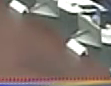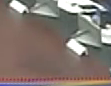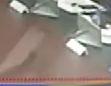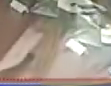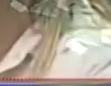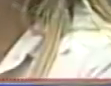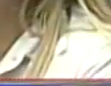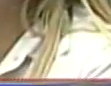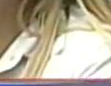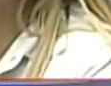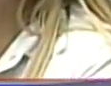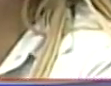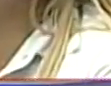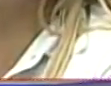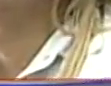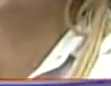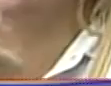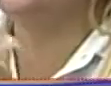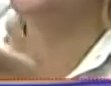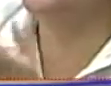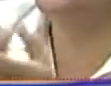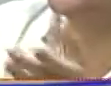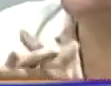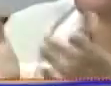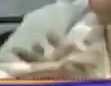Bajarse de la mula, dice.